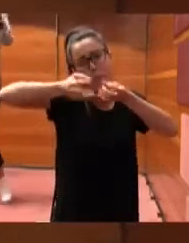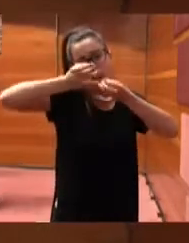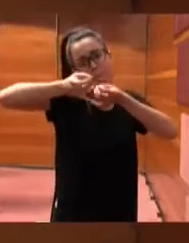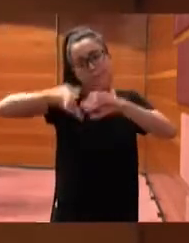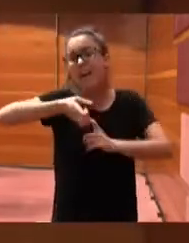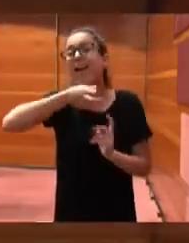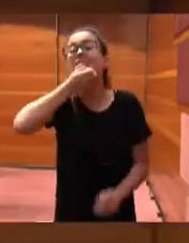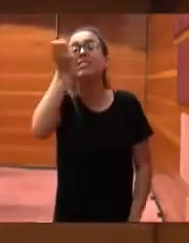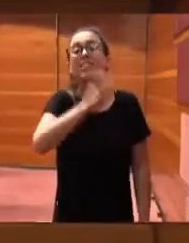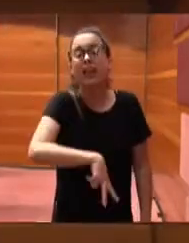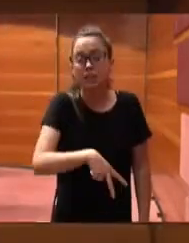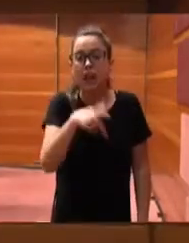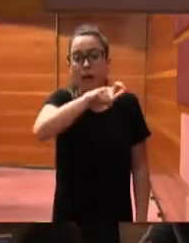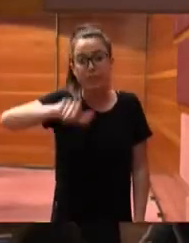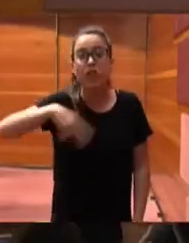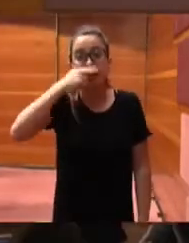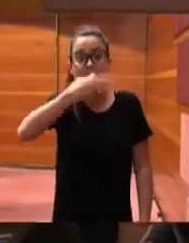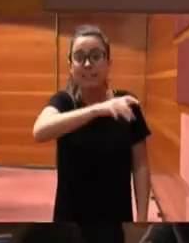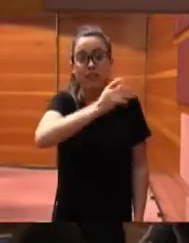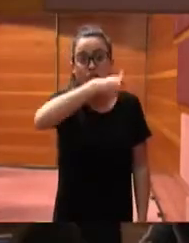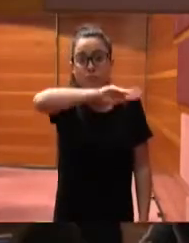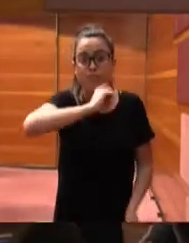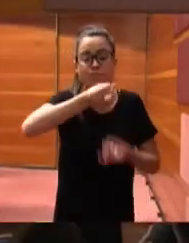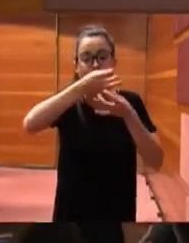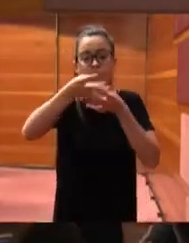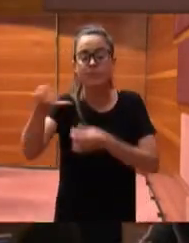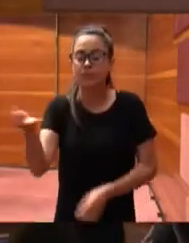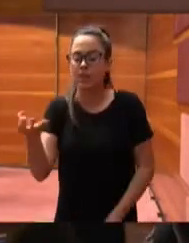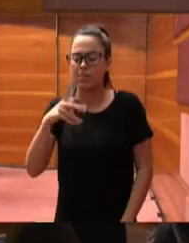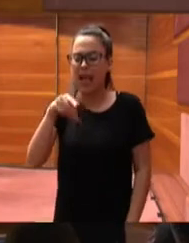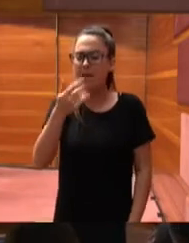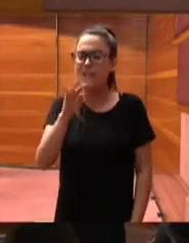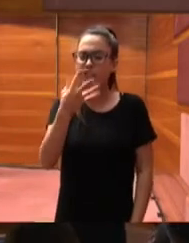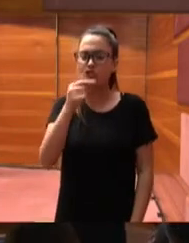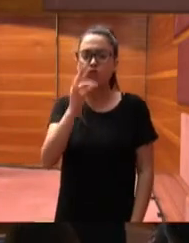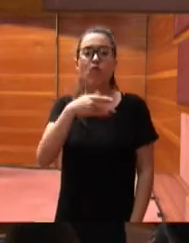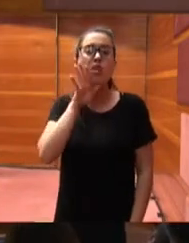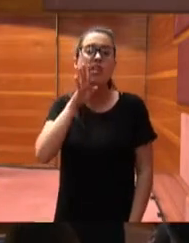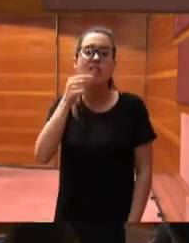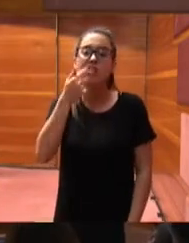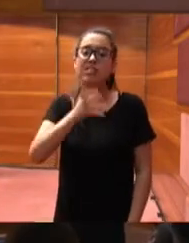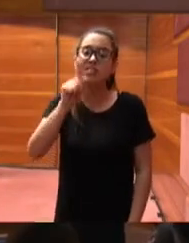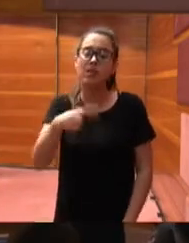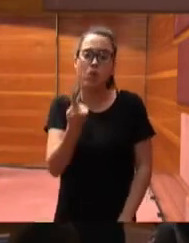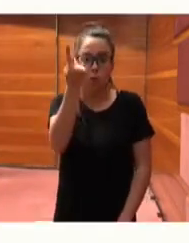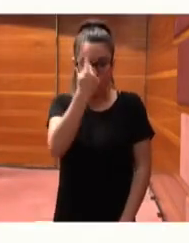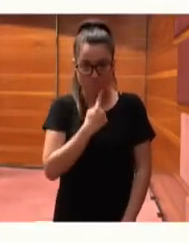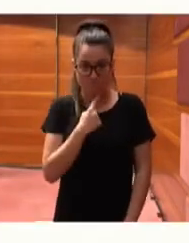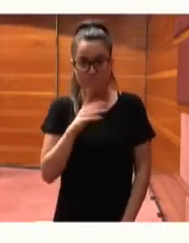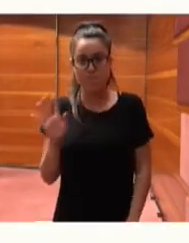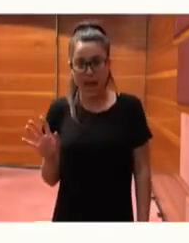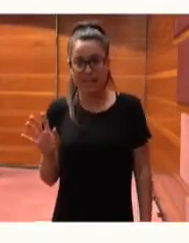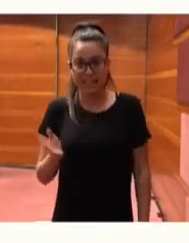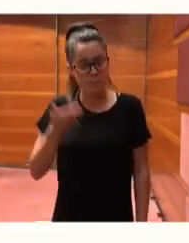¿A quién? A aquellos que les interesa, ¿no? Y lo decía Alberto también perfectamente antes, que una imagen vale más que